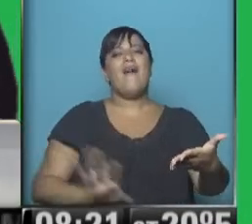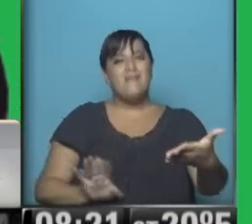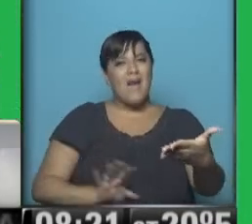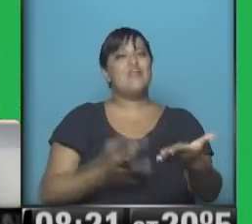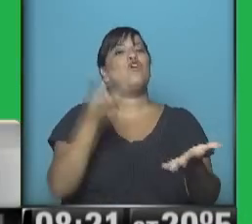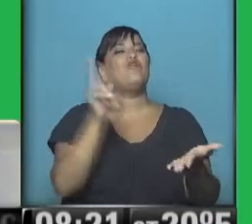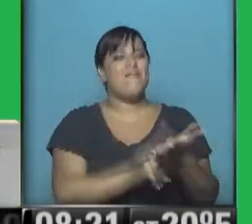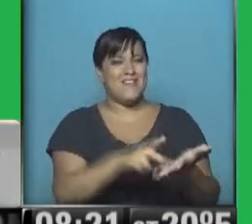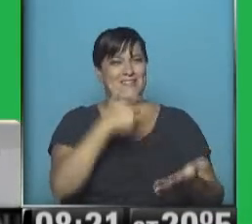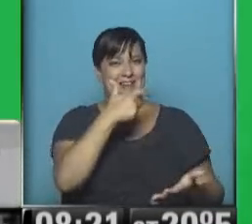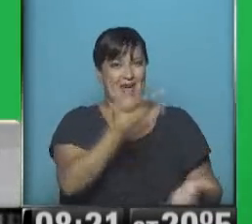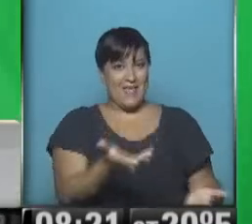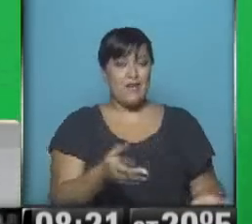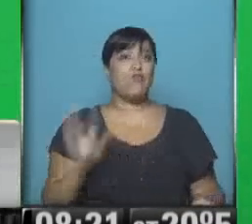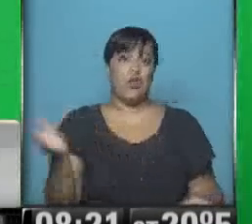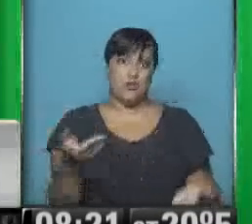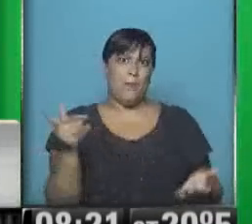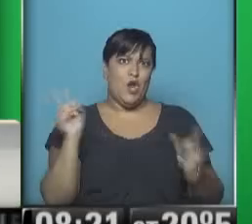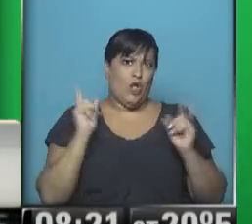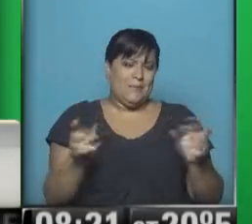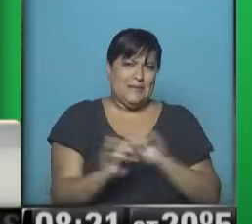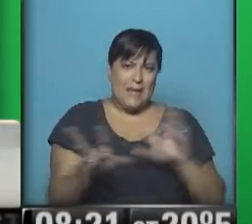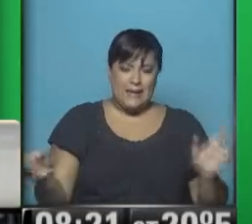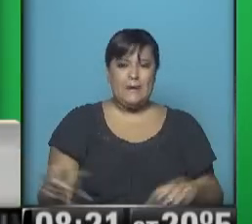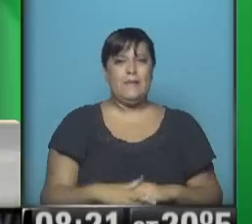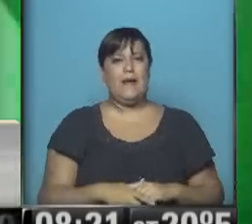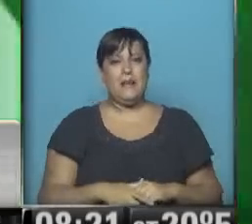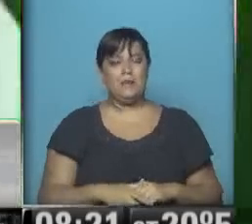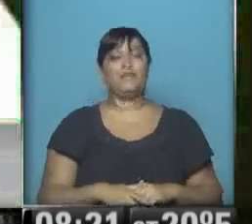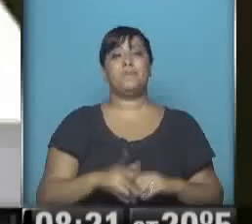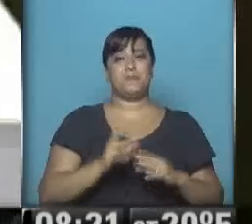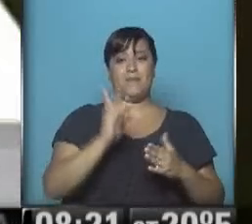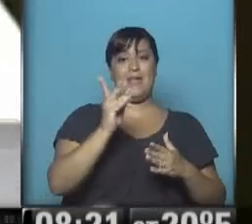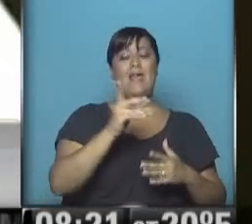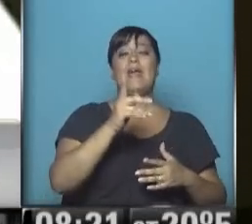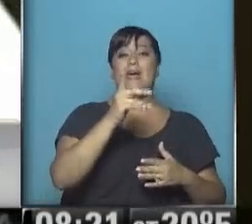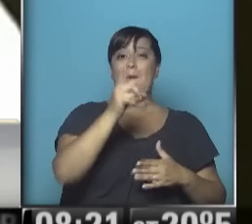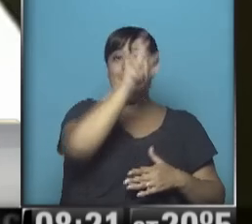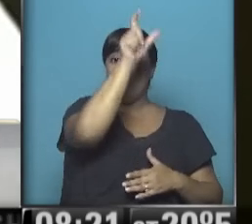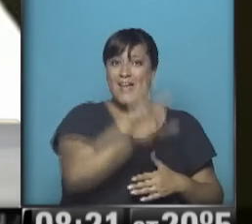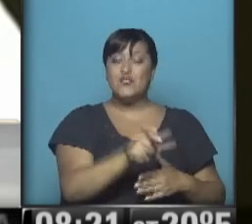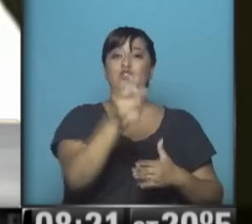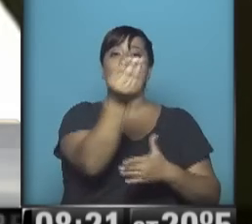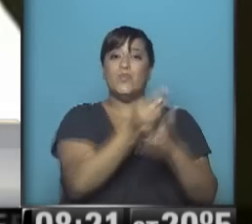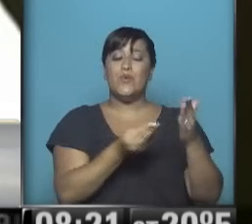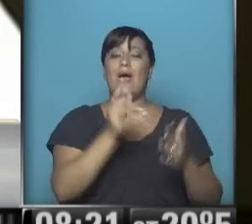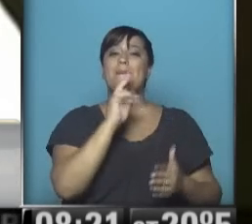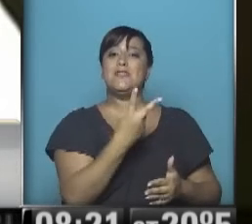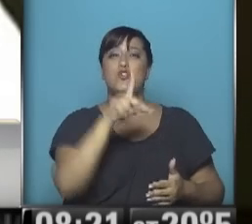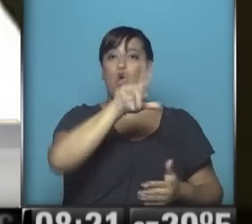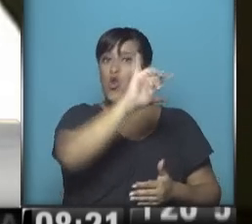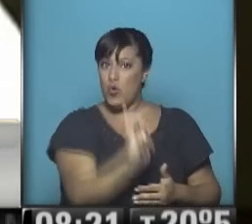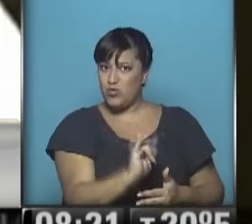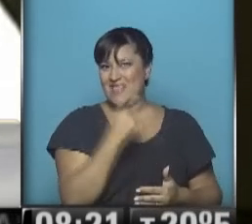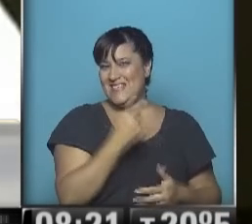de reír. Bueno, todo esto en medio de una tragedia. Bueno, Luz, el caricaturista que hizo esa caricatura de Mahoma, fue el que señaló esto,